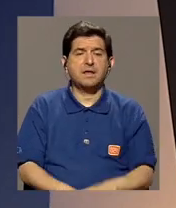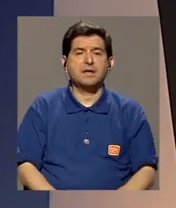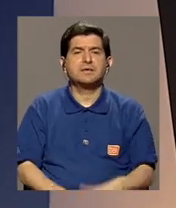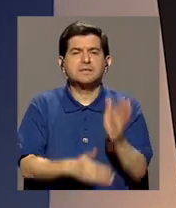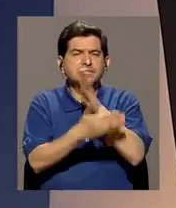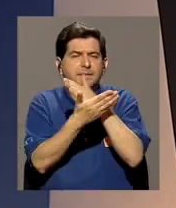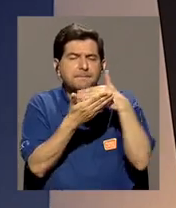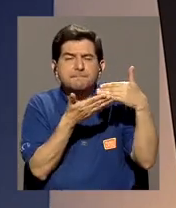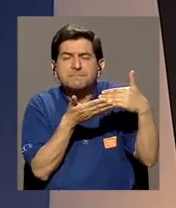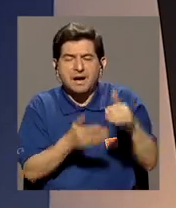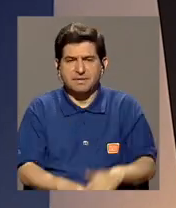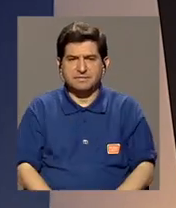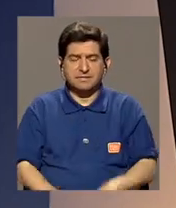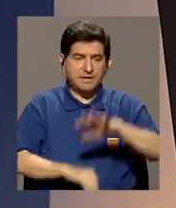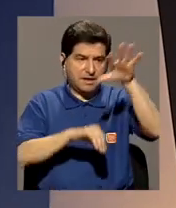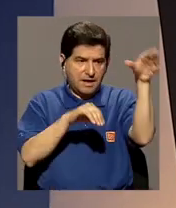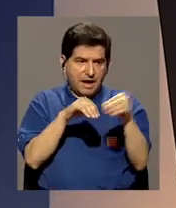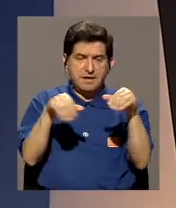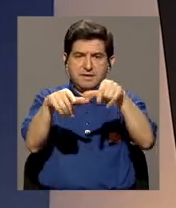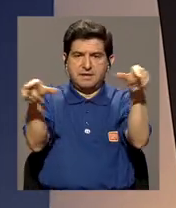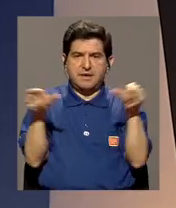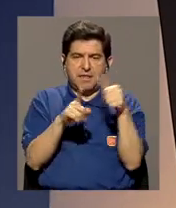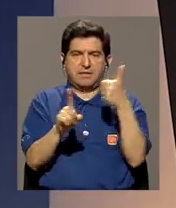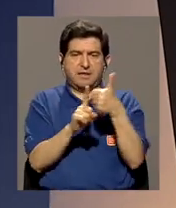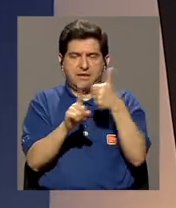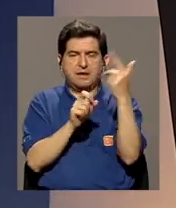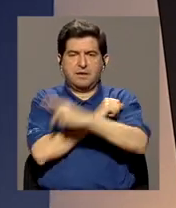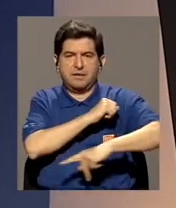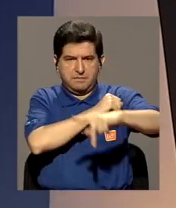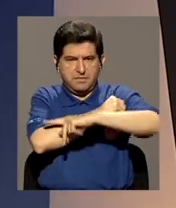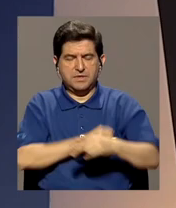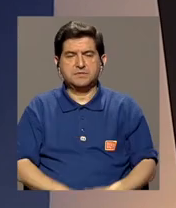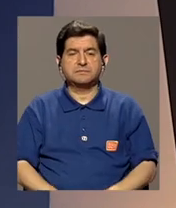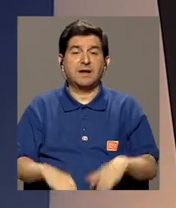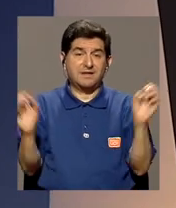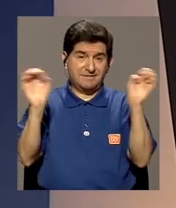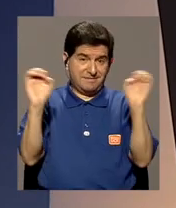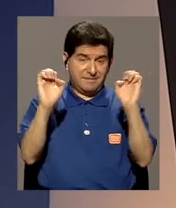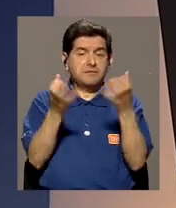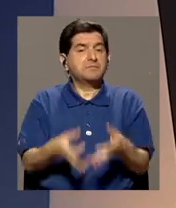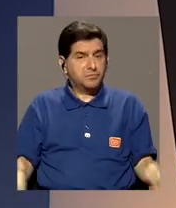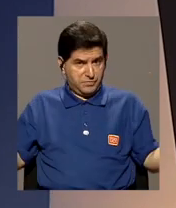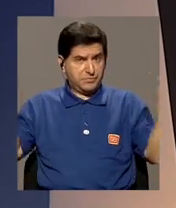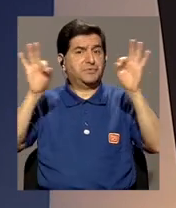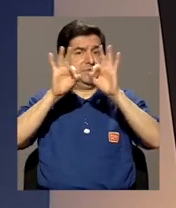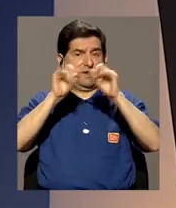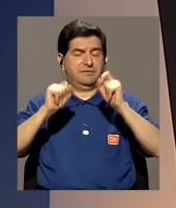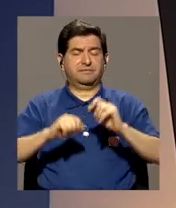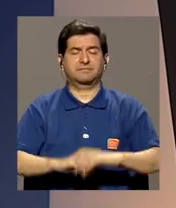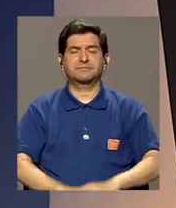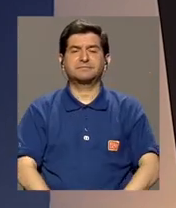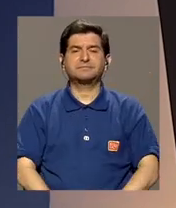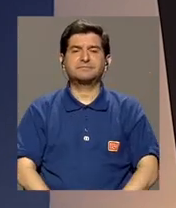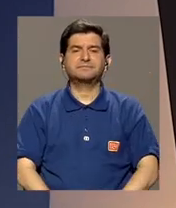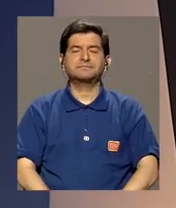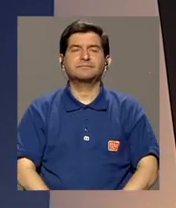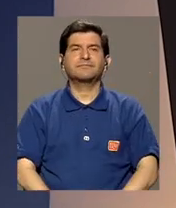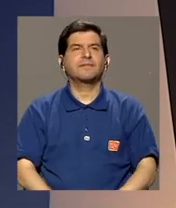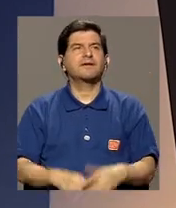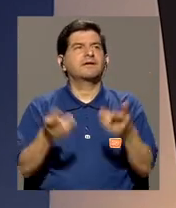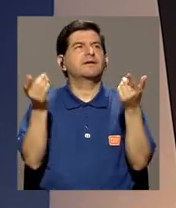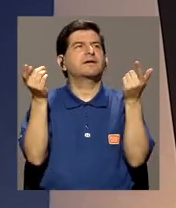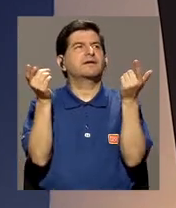fracción en esa parte que es lo que agregamos localmente en el país de los energéticos es importante en el